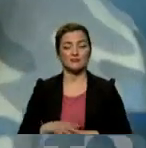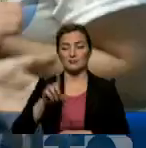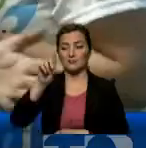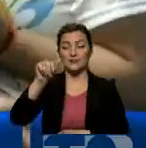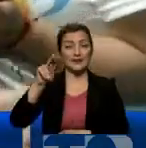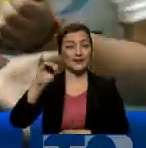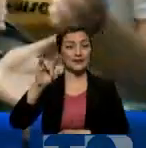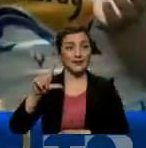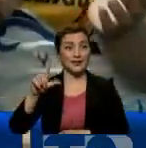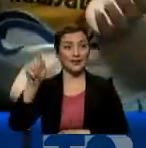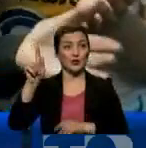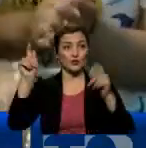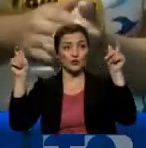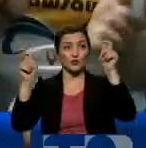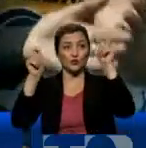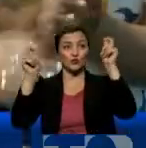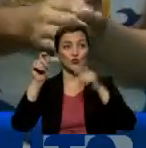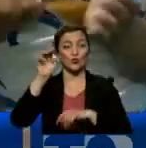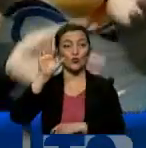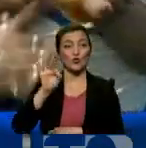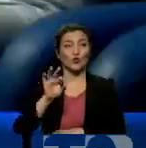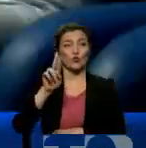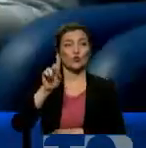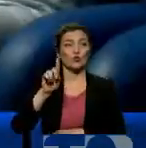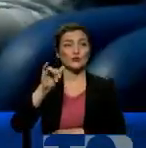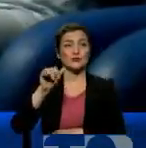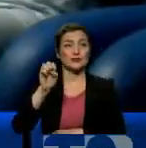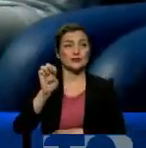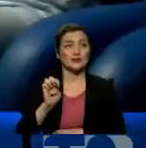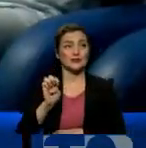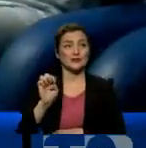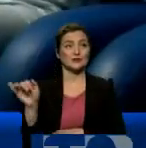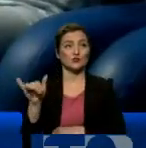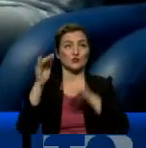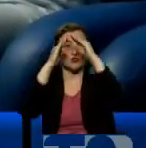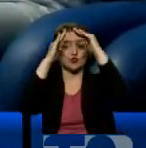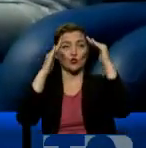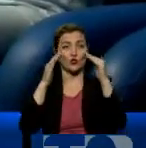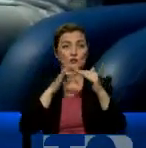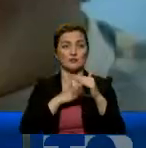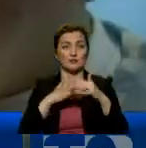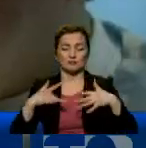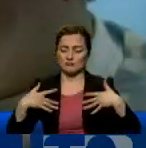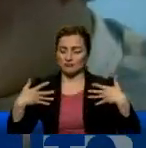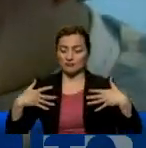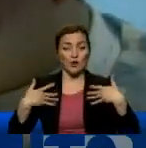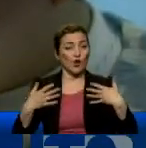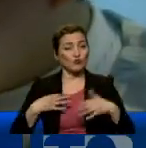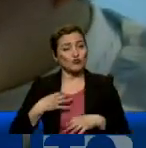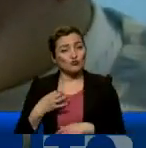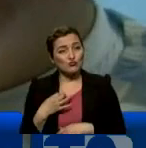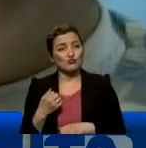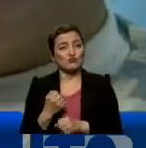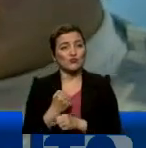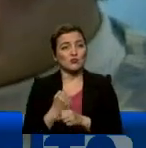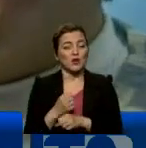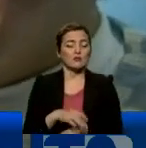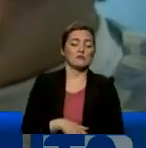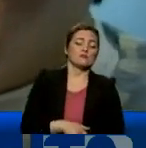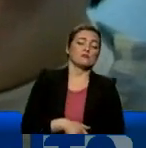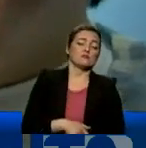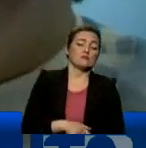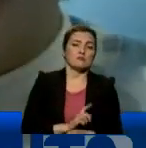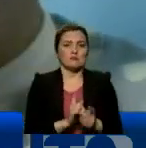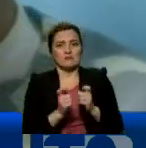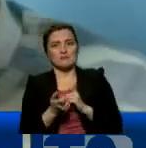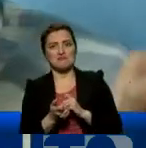Daniel encontró aquí, en la Fundación FUDICE, un hogar en el que, apunte alegría y buena voluntad, ha podido dejar el estado vegetal con